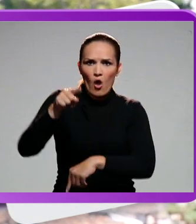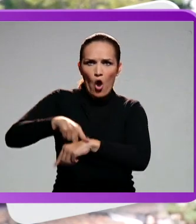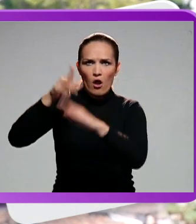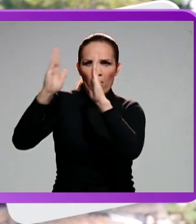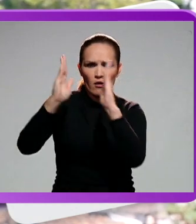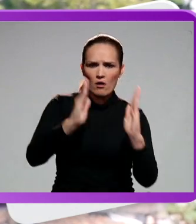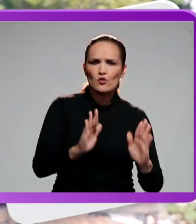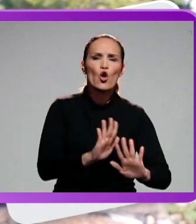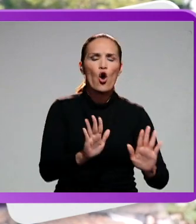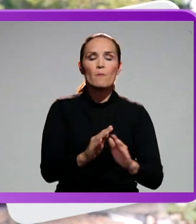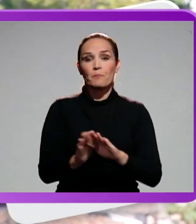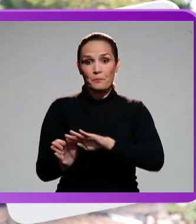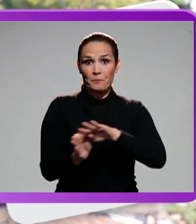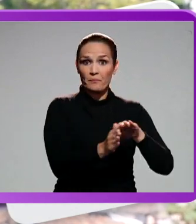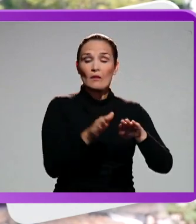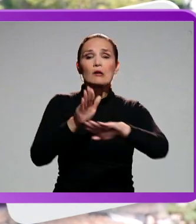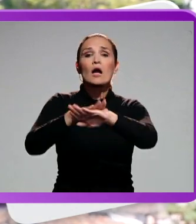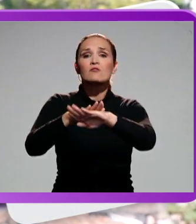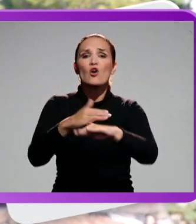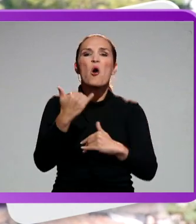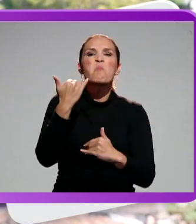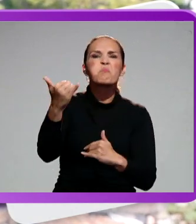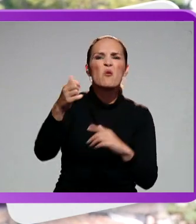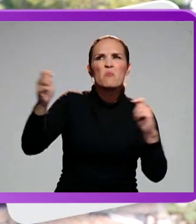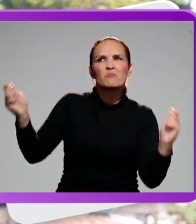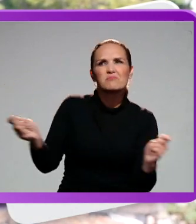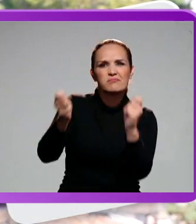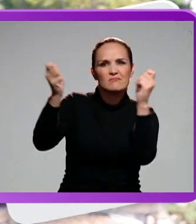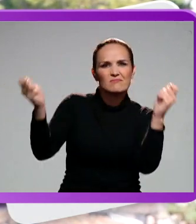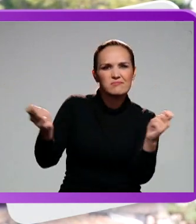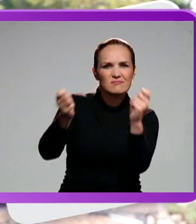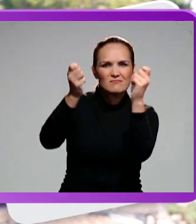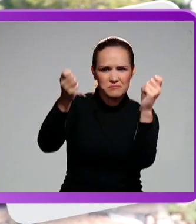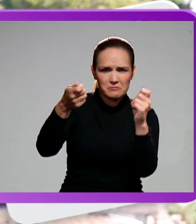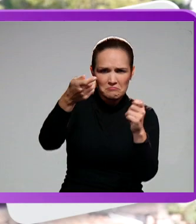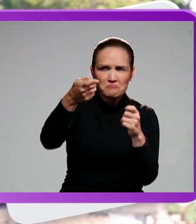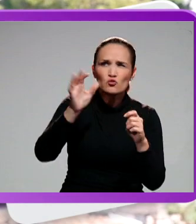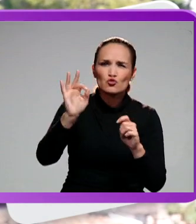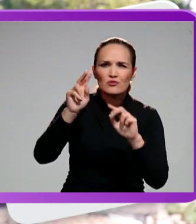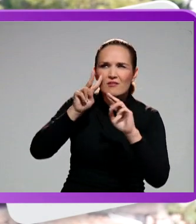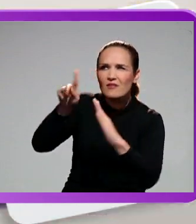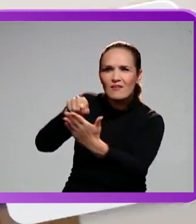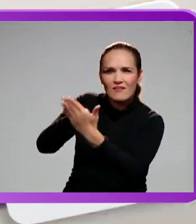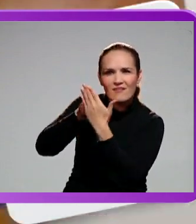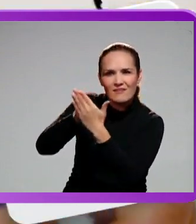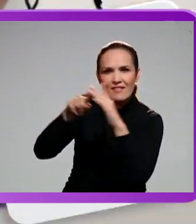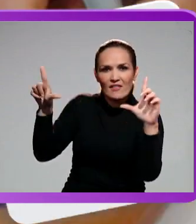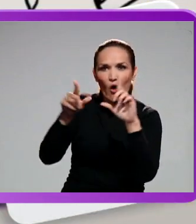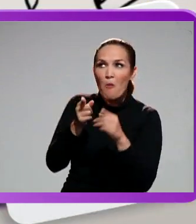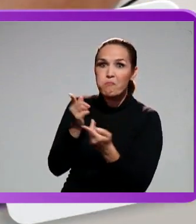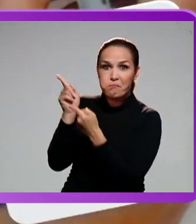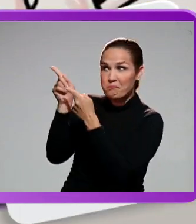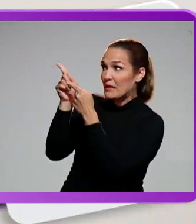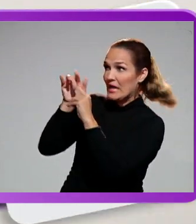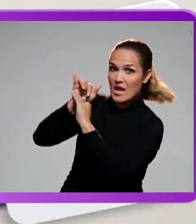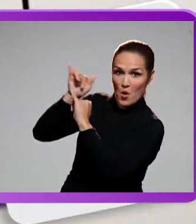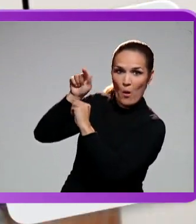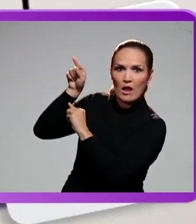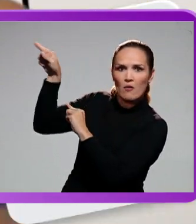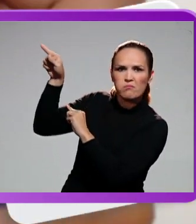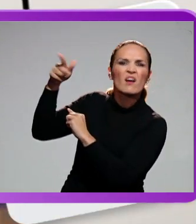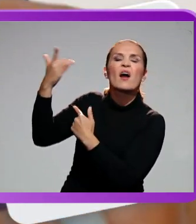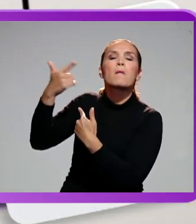espacios institucionales, que son como esos comerciales que terminan con la colilla de Ante B. Y ahí nosotros hacemos un poco de